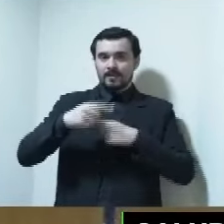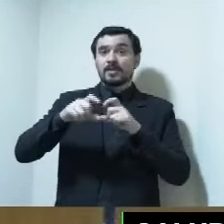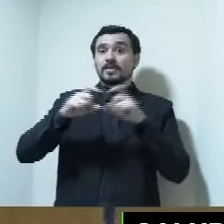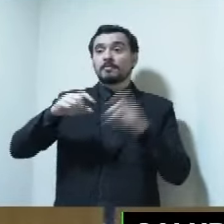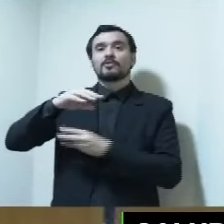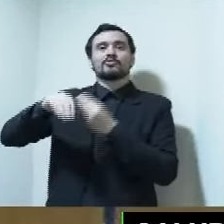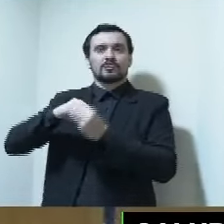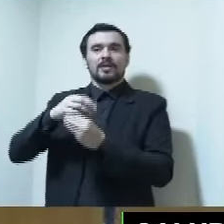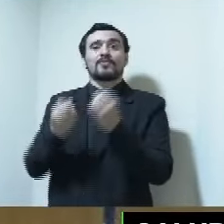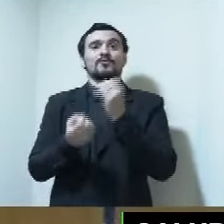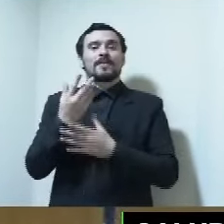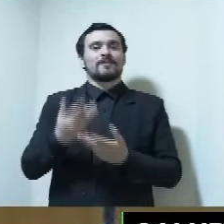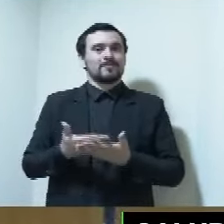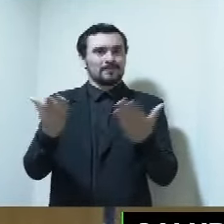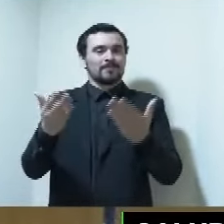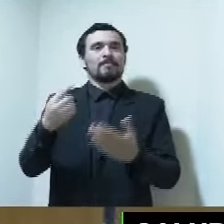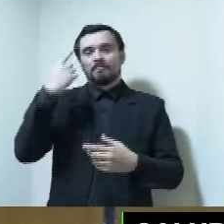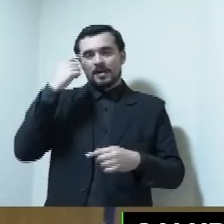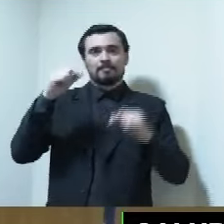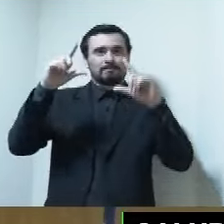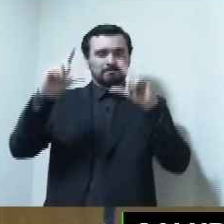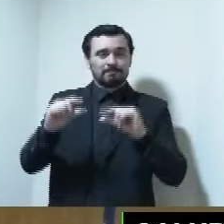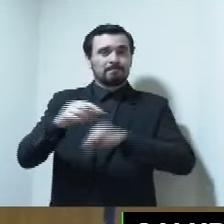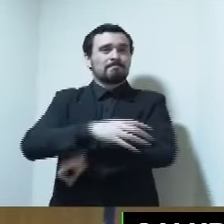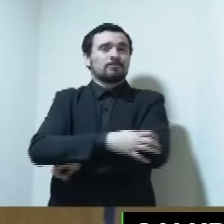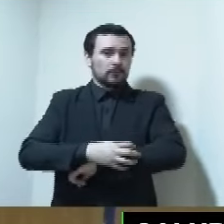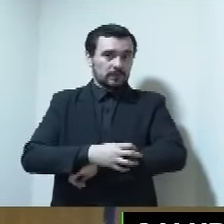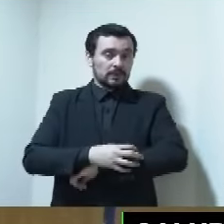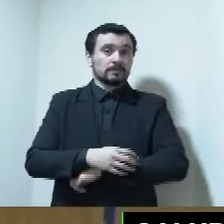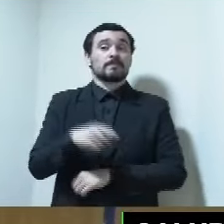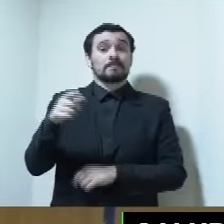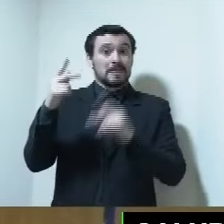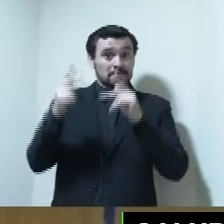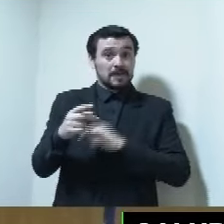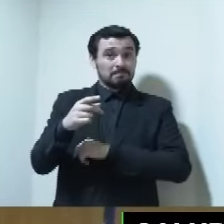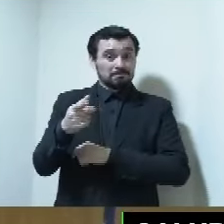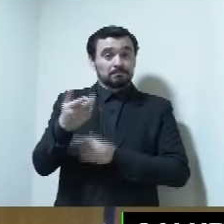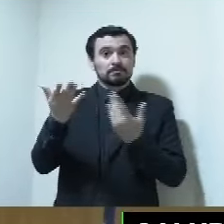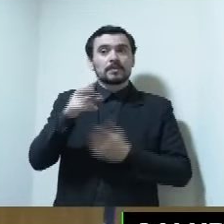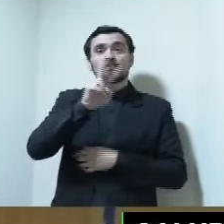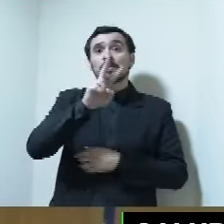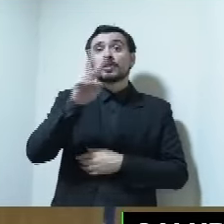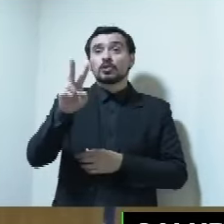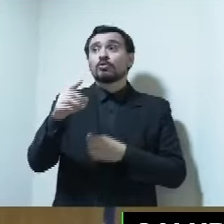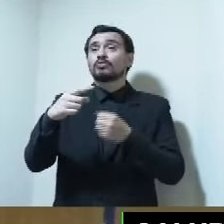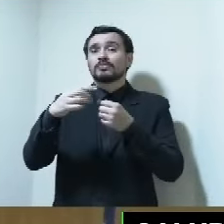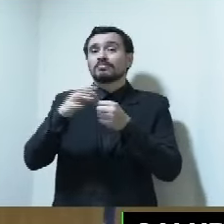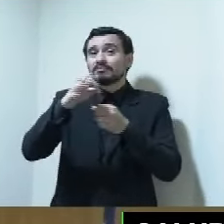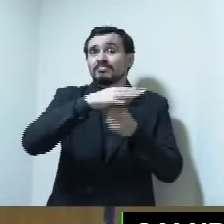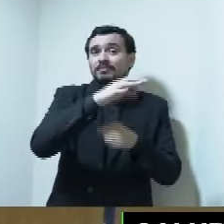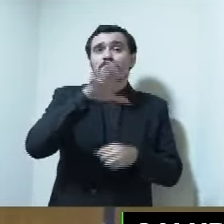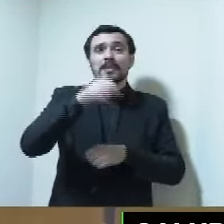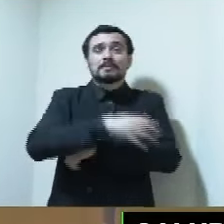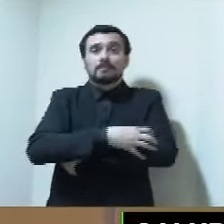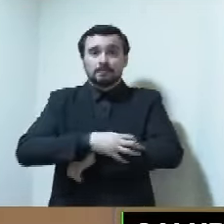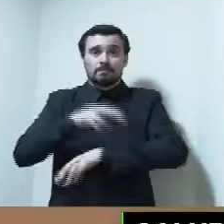y relanzado el Plan Nacional de Reducción de la Pobreza, priorizando a los 22 distritos más pobres del Paraguay